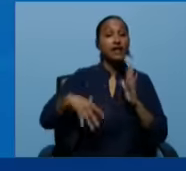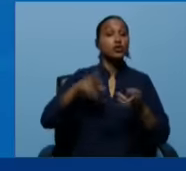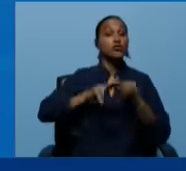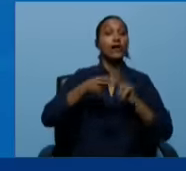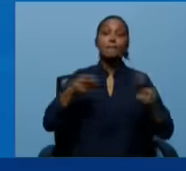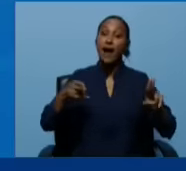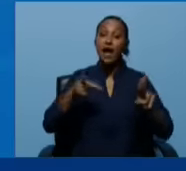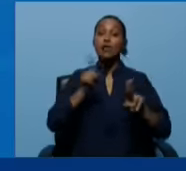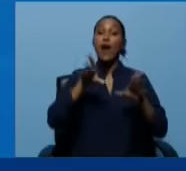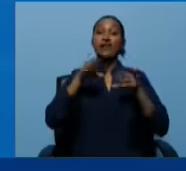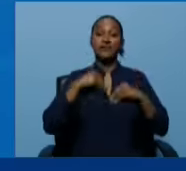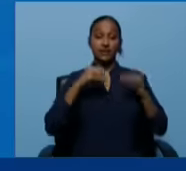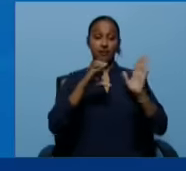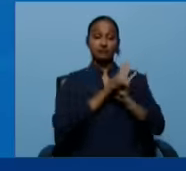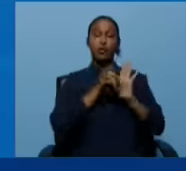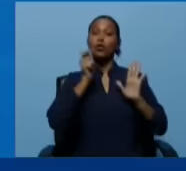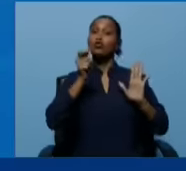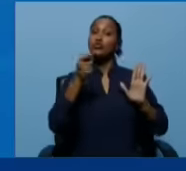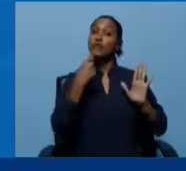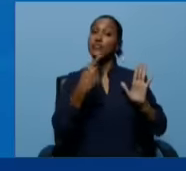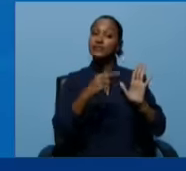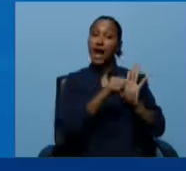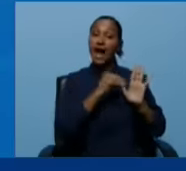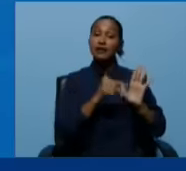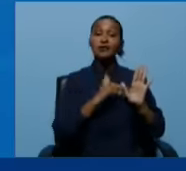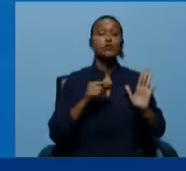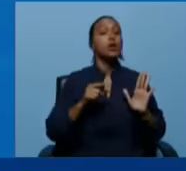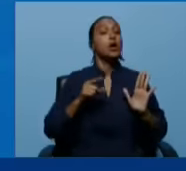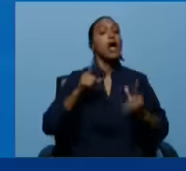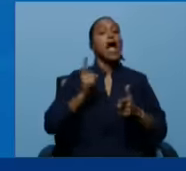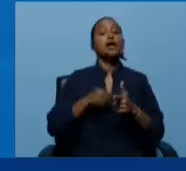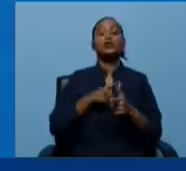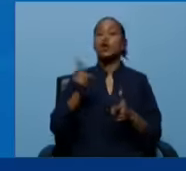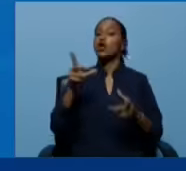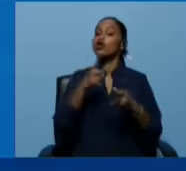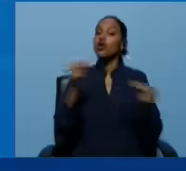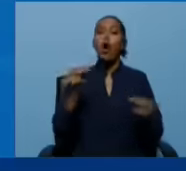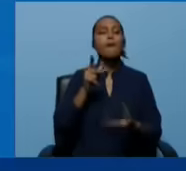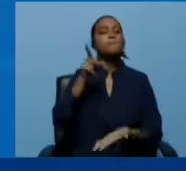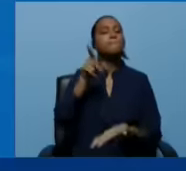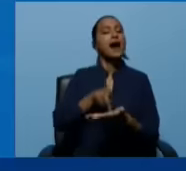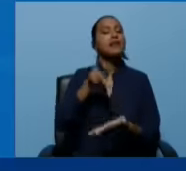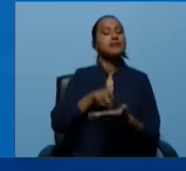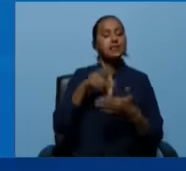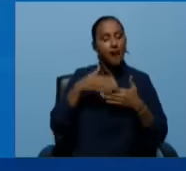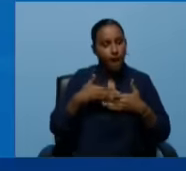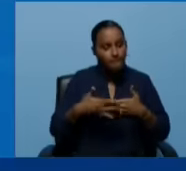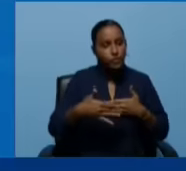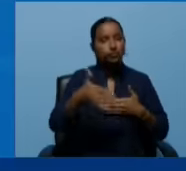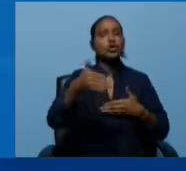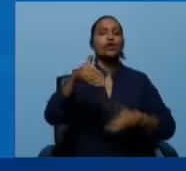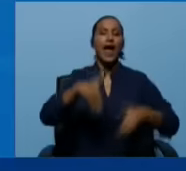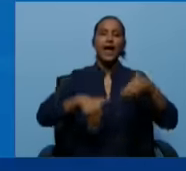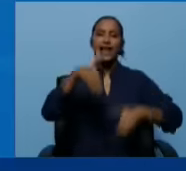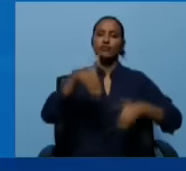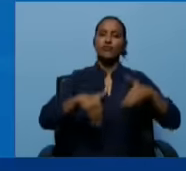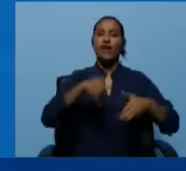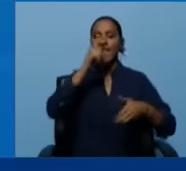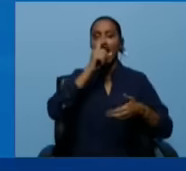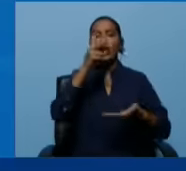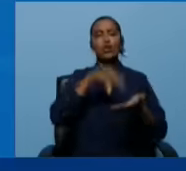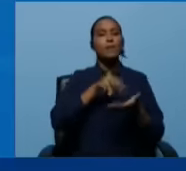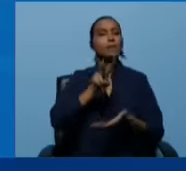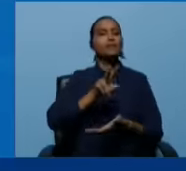Constitución, sencillamente por ley no pueden participar en procesos electorales que vengan ni en el 25 ni en el